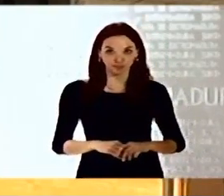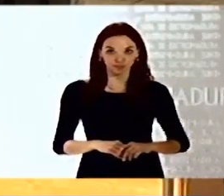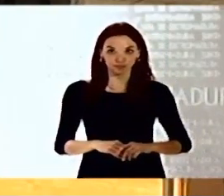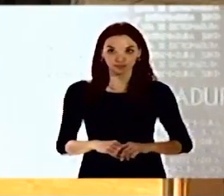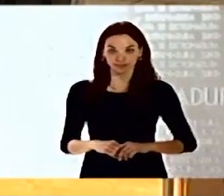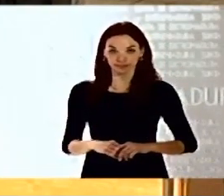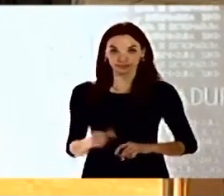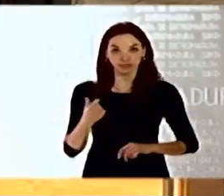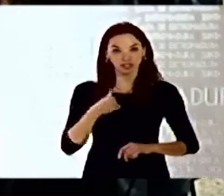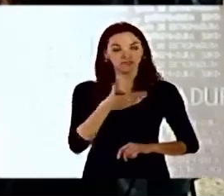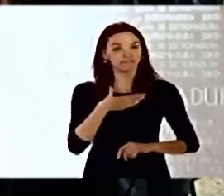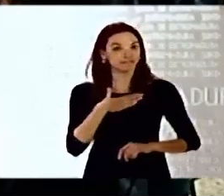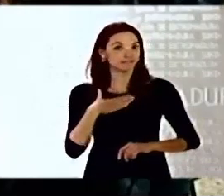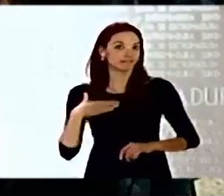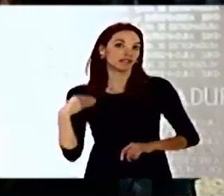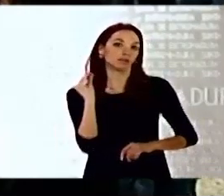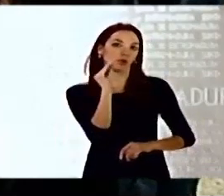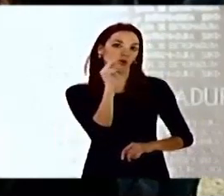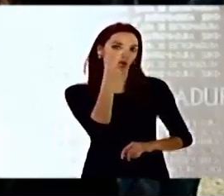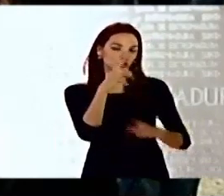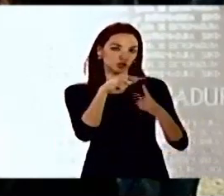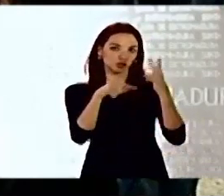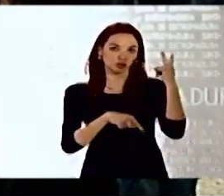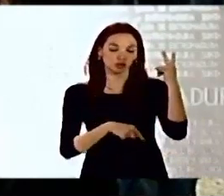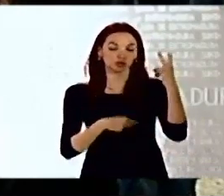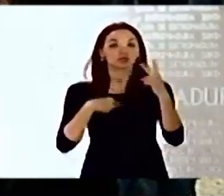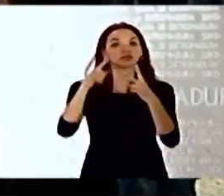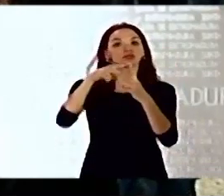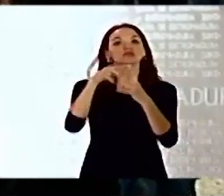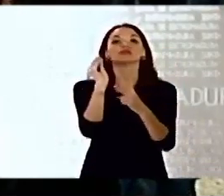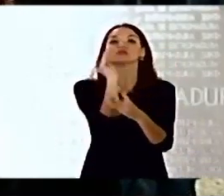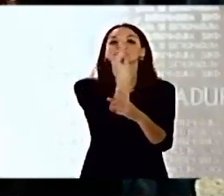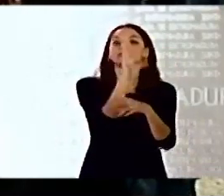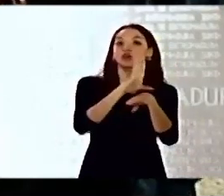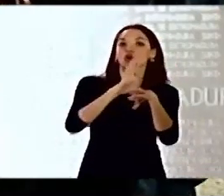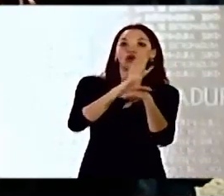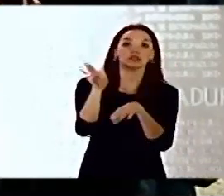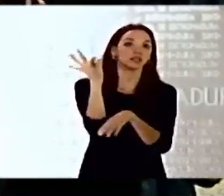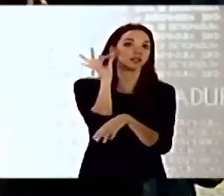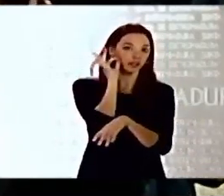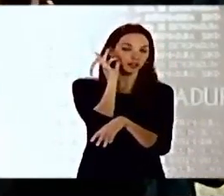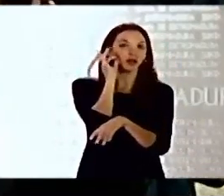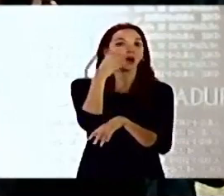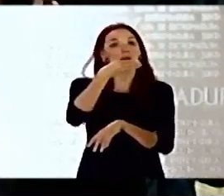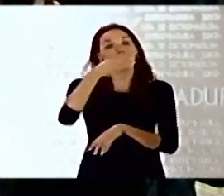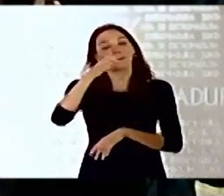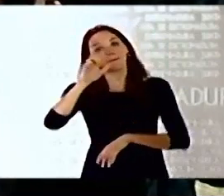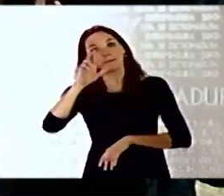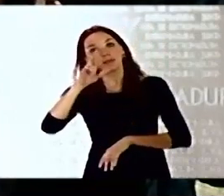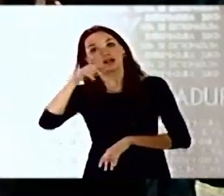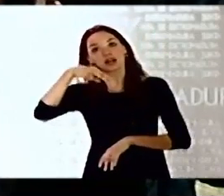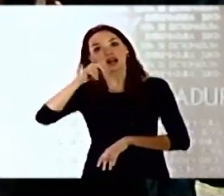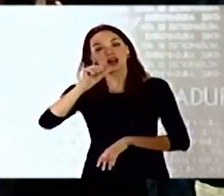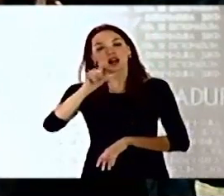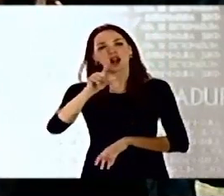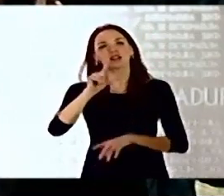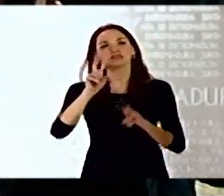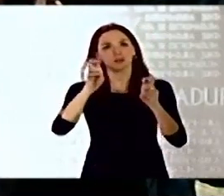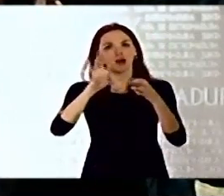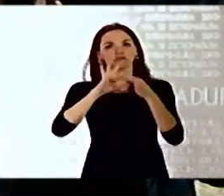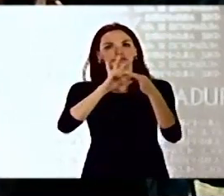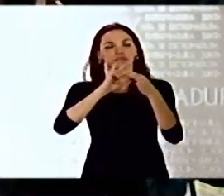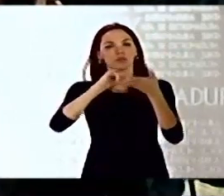Sí, yo tenía 2 preguntas. Una para la consejera García Bernal respecto a este proyecto.